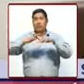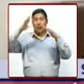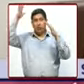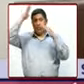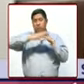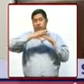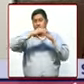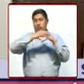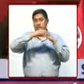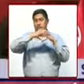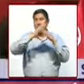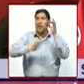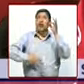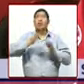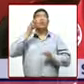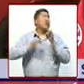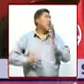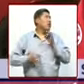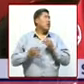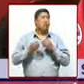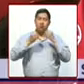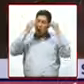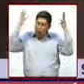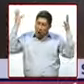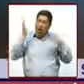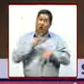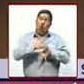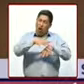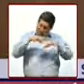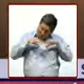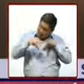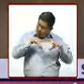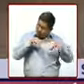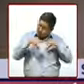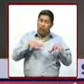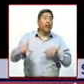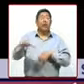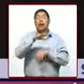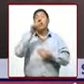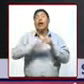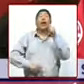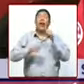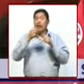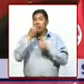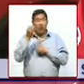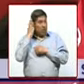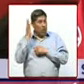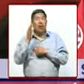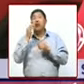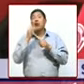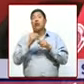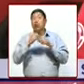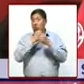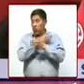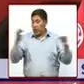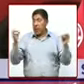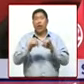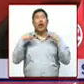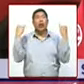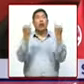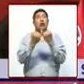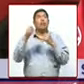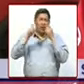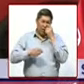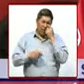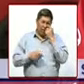en caso de que el sismo sea de mucha magnitud. Que en cada hogar, en cada familia, en cada oficina, institución, debe